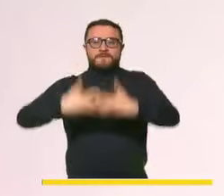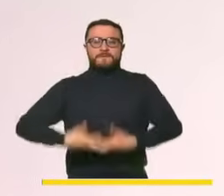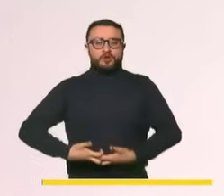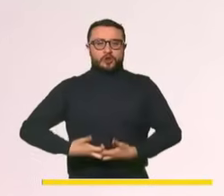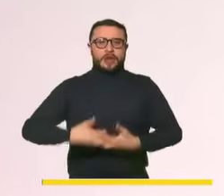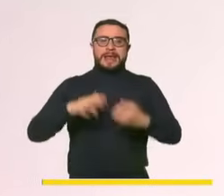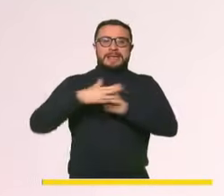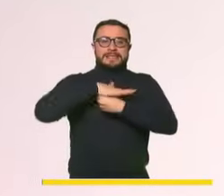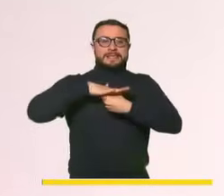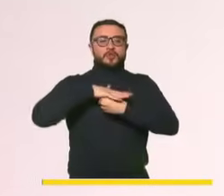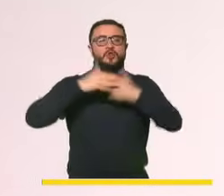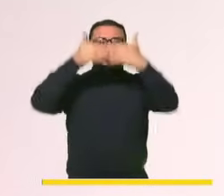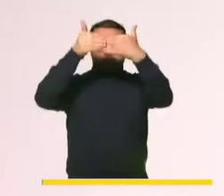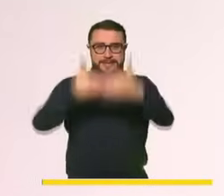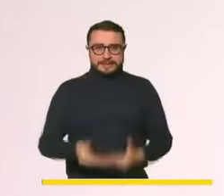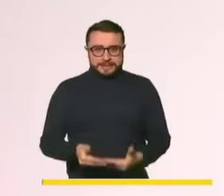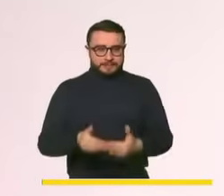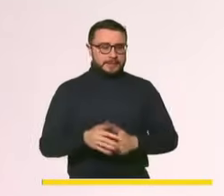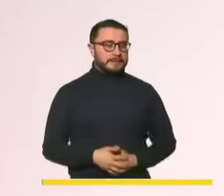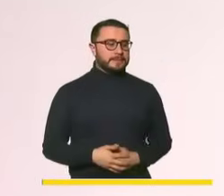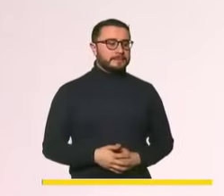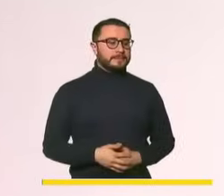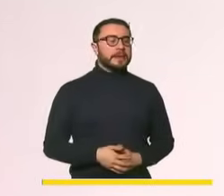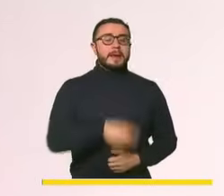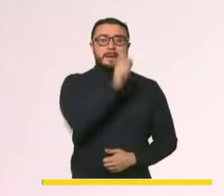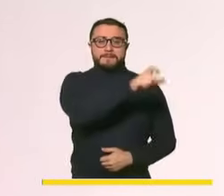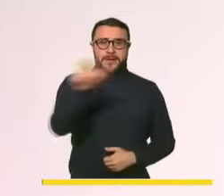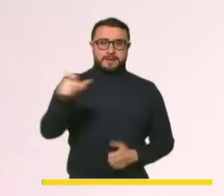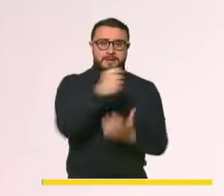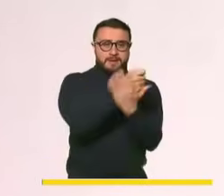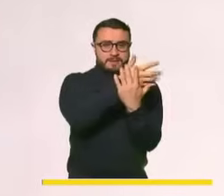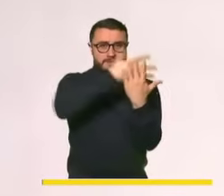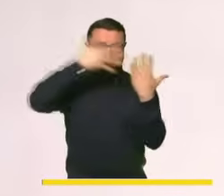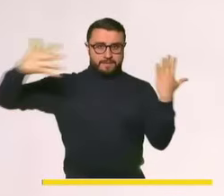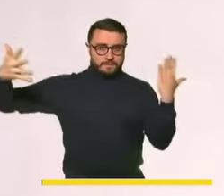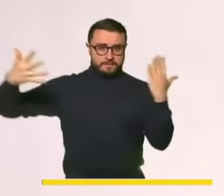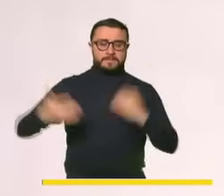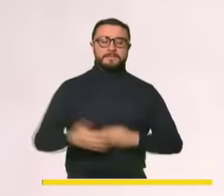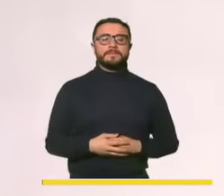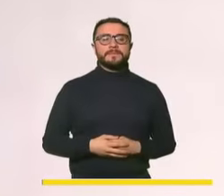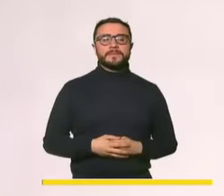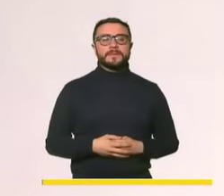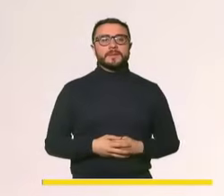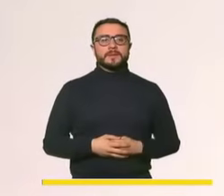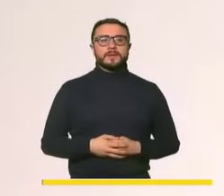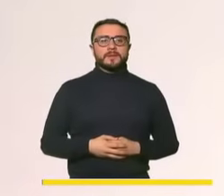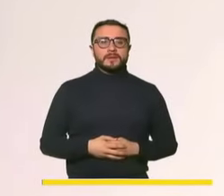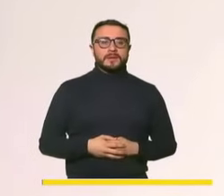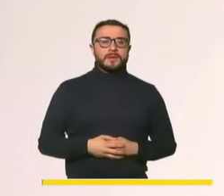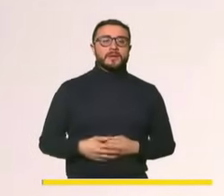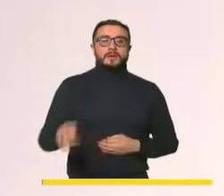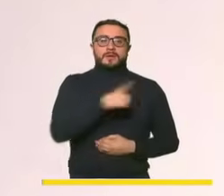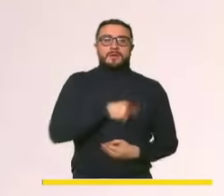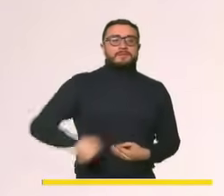en situación de discapacidad, población LGBTIQ+,